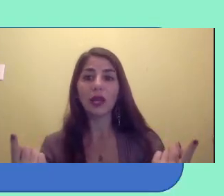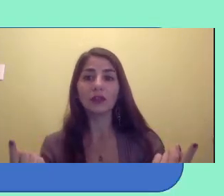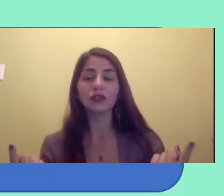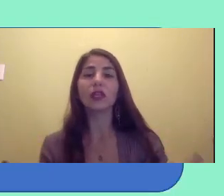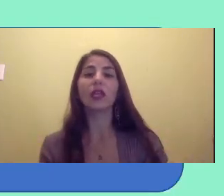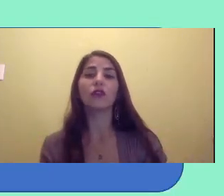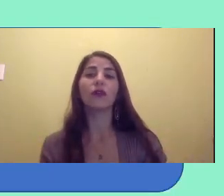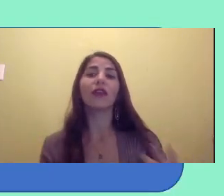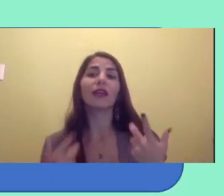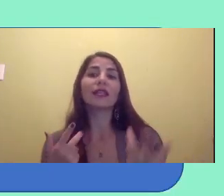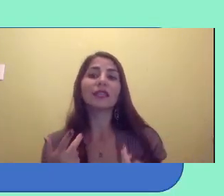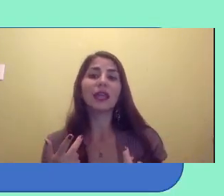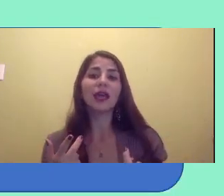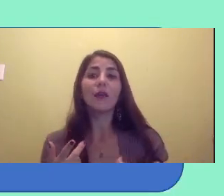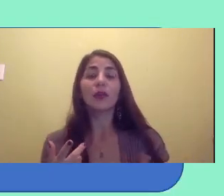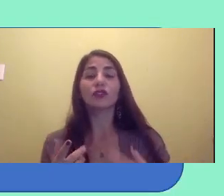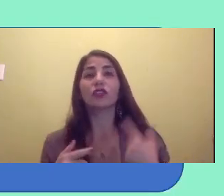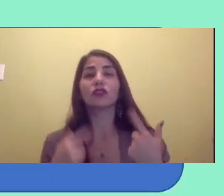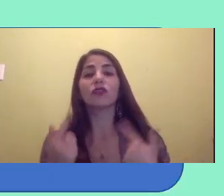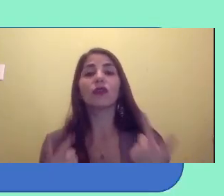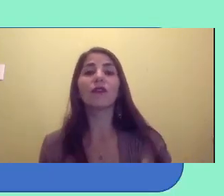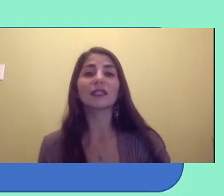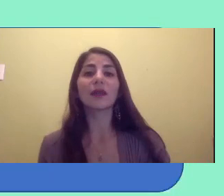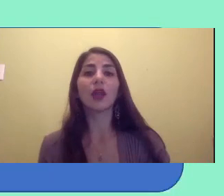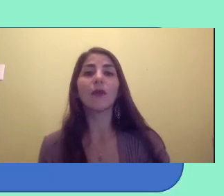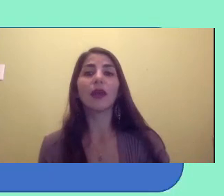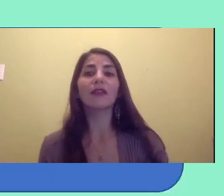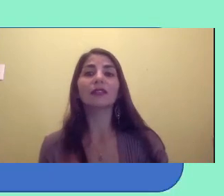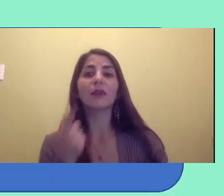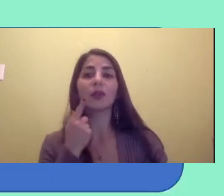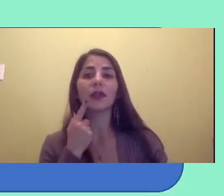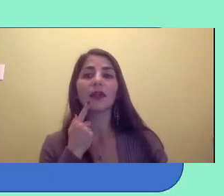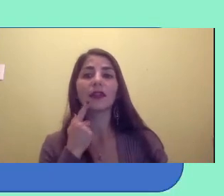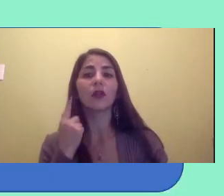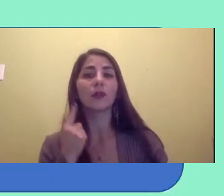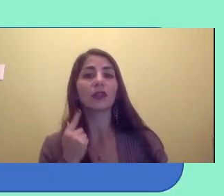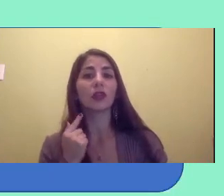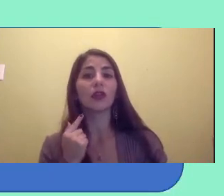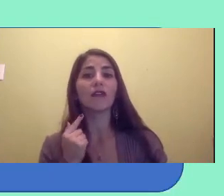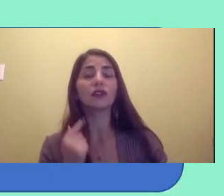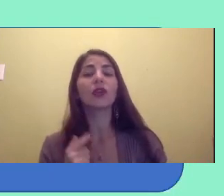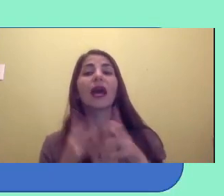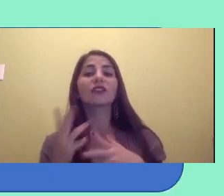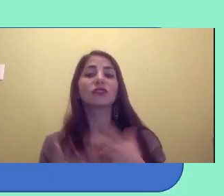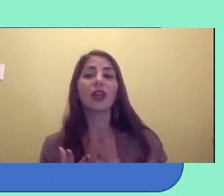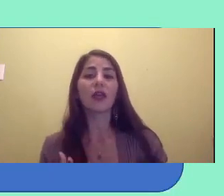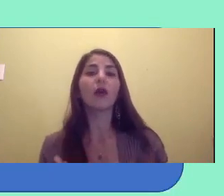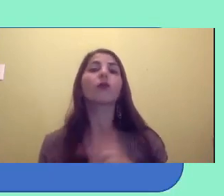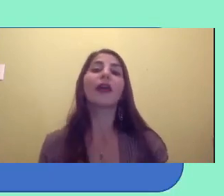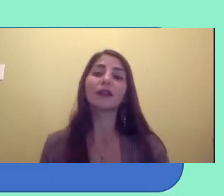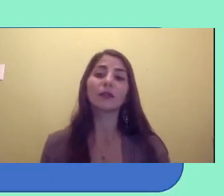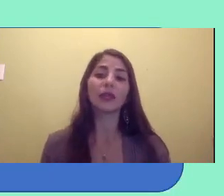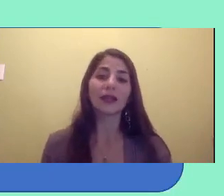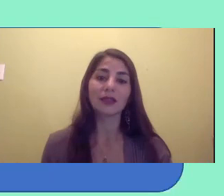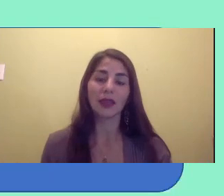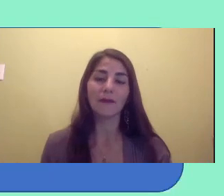información visual, entonces ellos van a ver la seña, pero si nosotros verbalizamos las palabras, se apoyarán del movimiento de los labios asociado